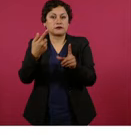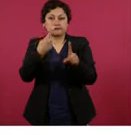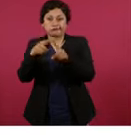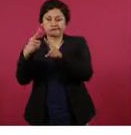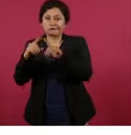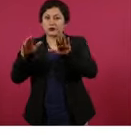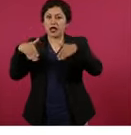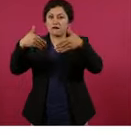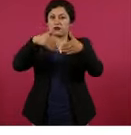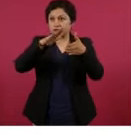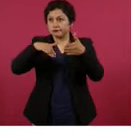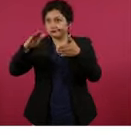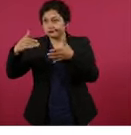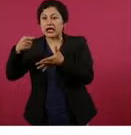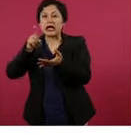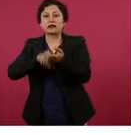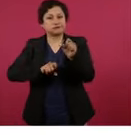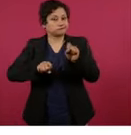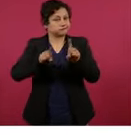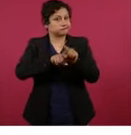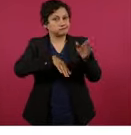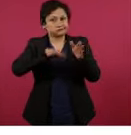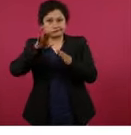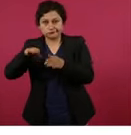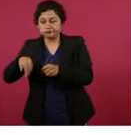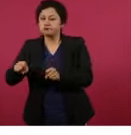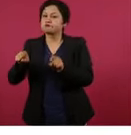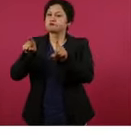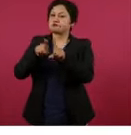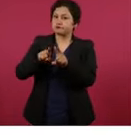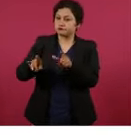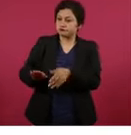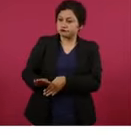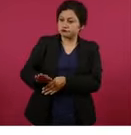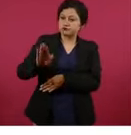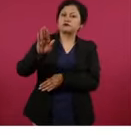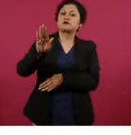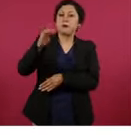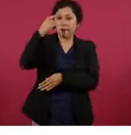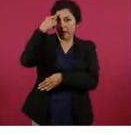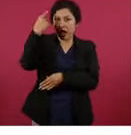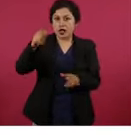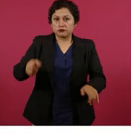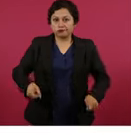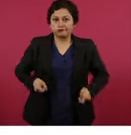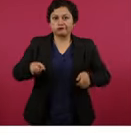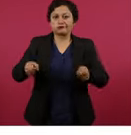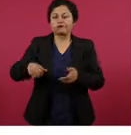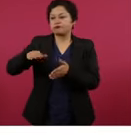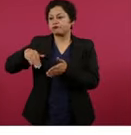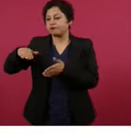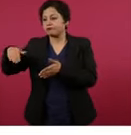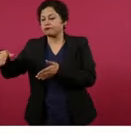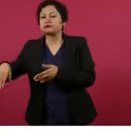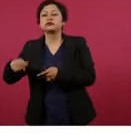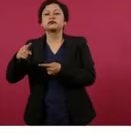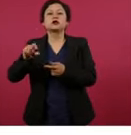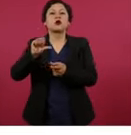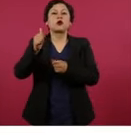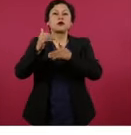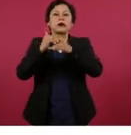exterior, interior, y también se han pintado rampas de acceso y trabajos de impermeabilización. Y un caso